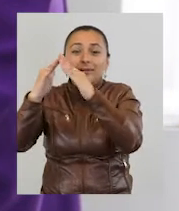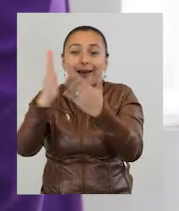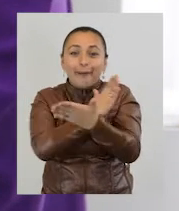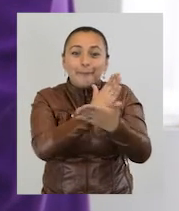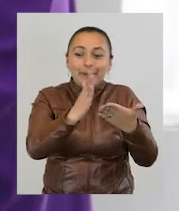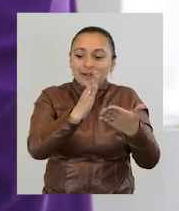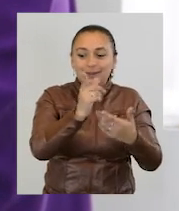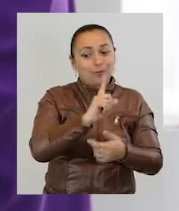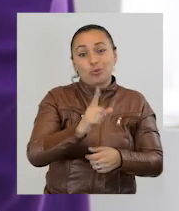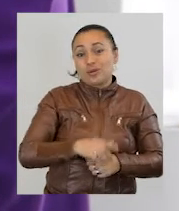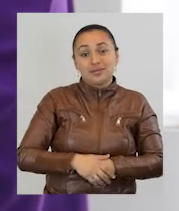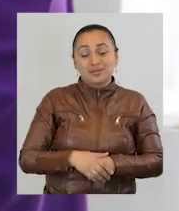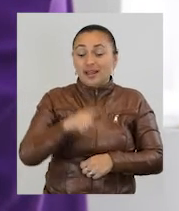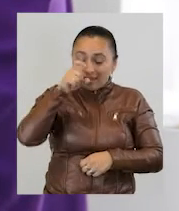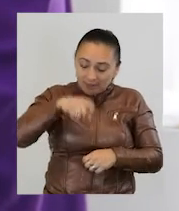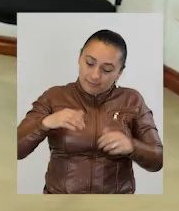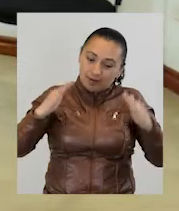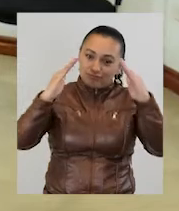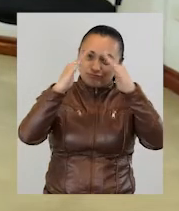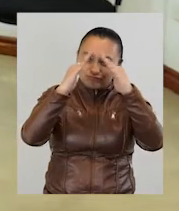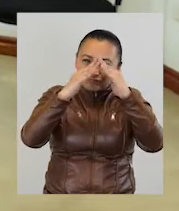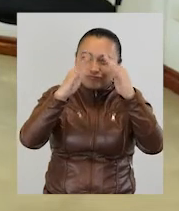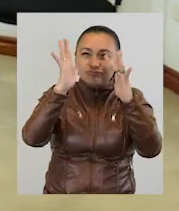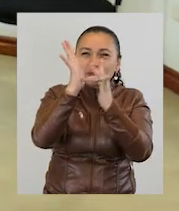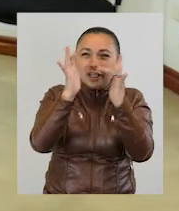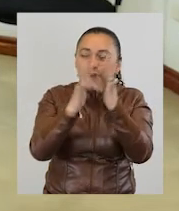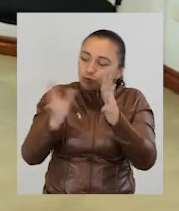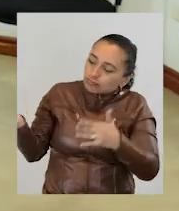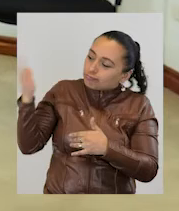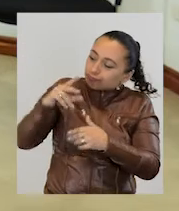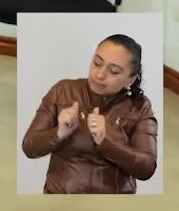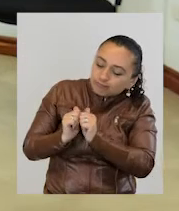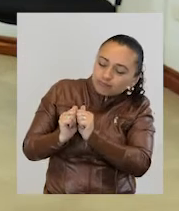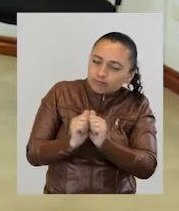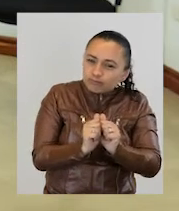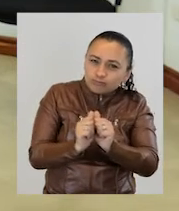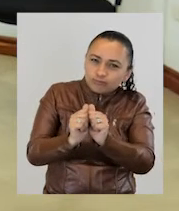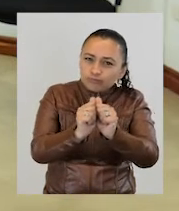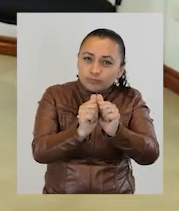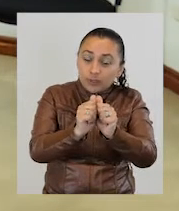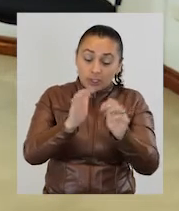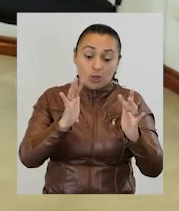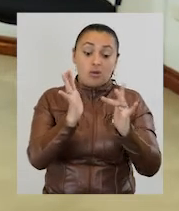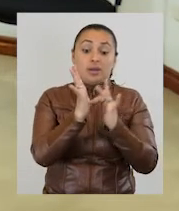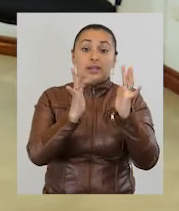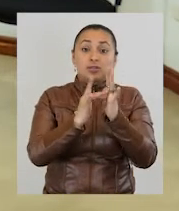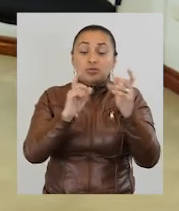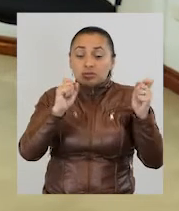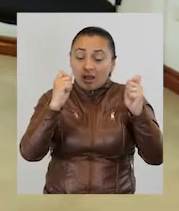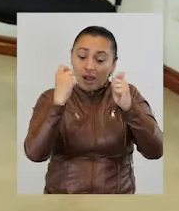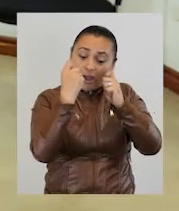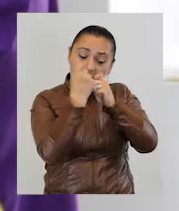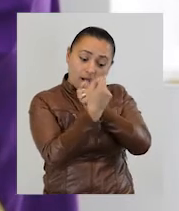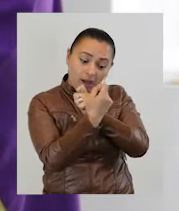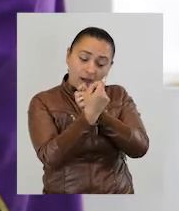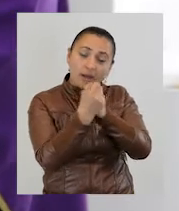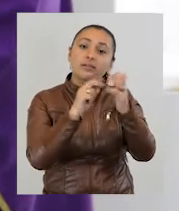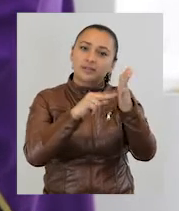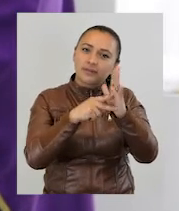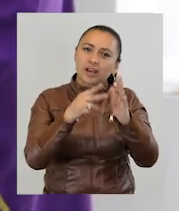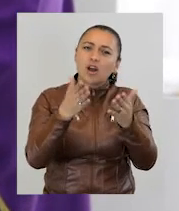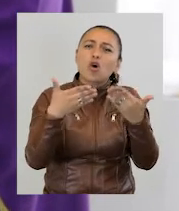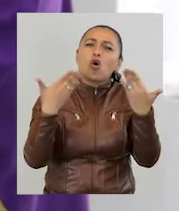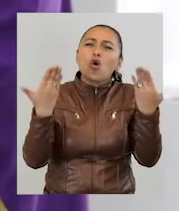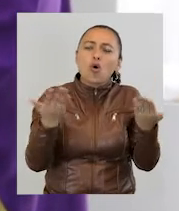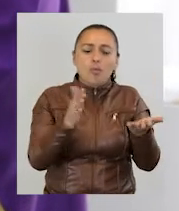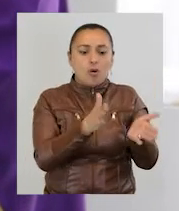chozas aparte. No podemos olvidar el camino de Jesús. Mientras Jesús se transfigura, está hablando también